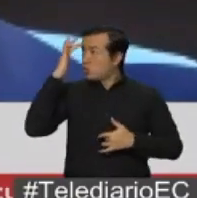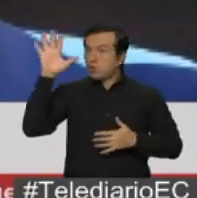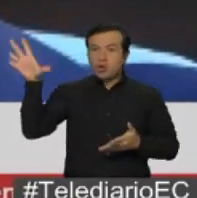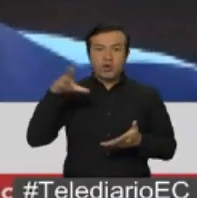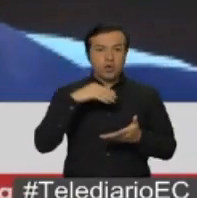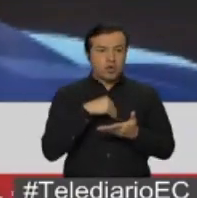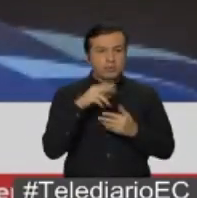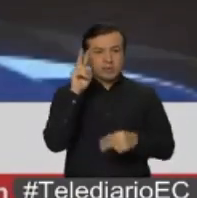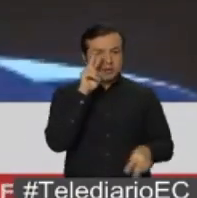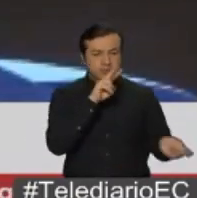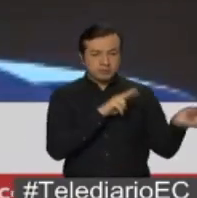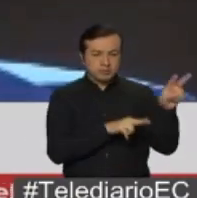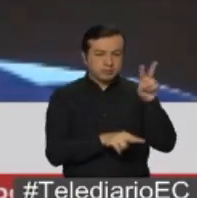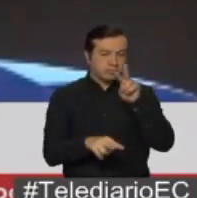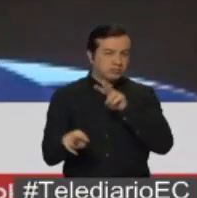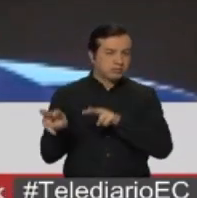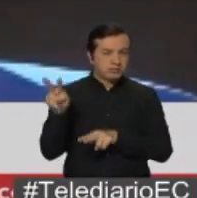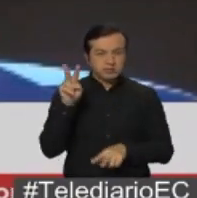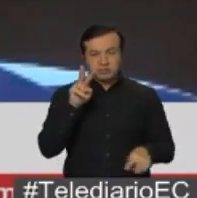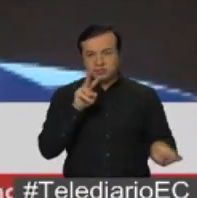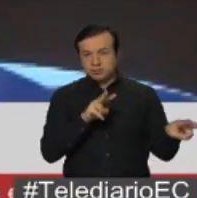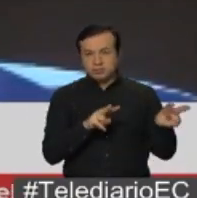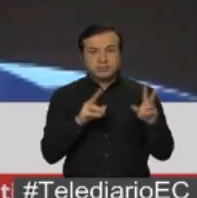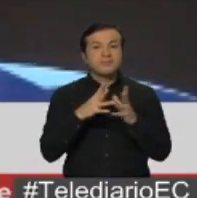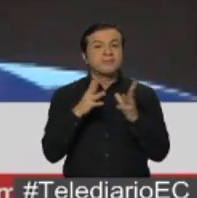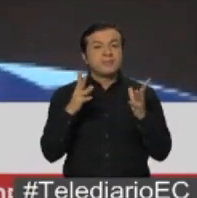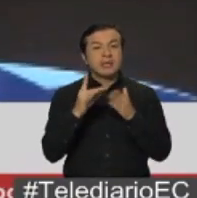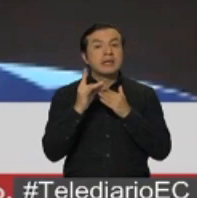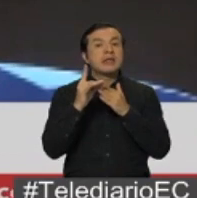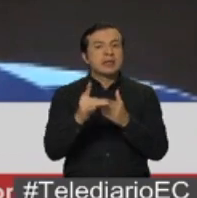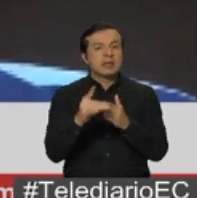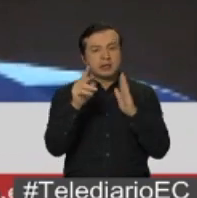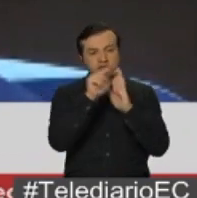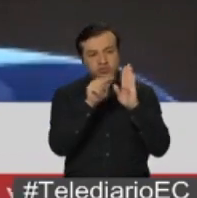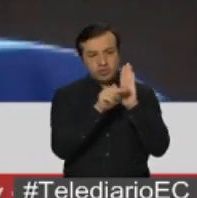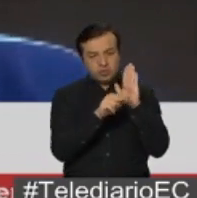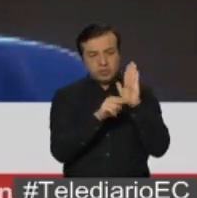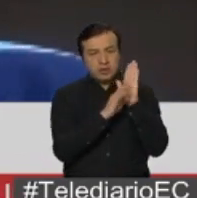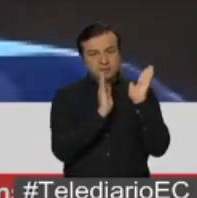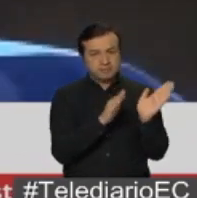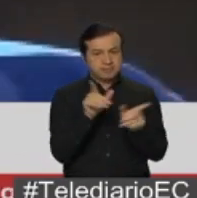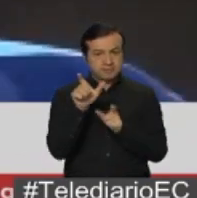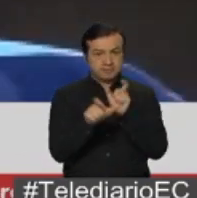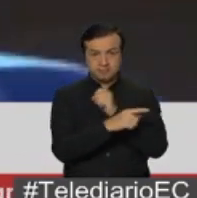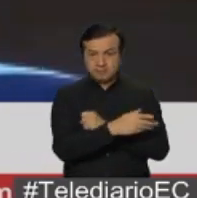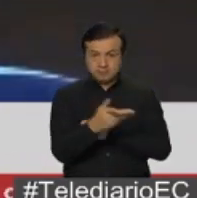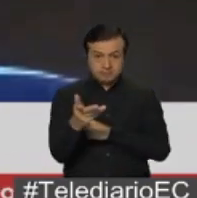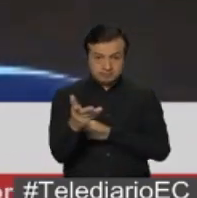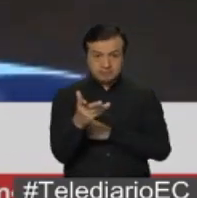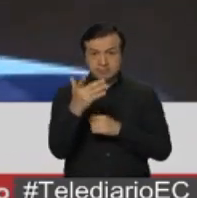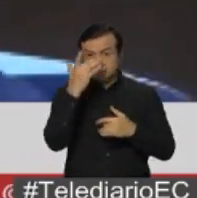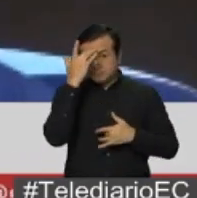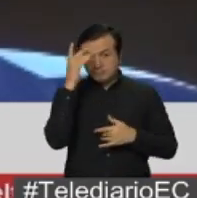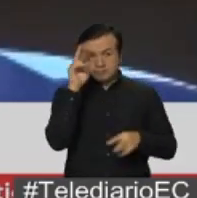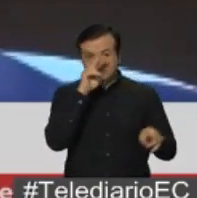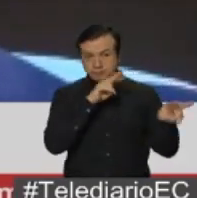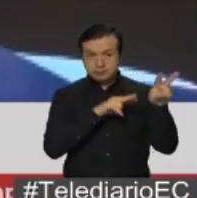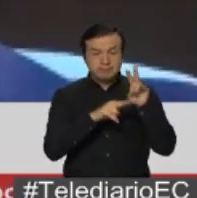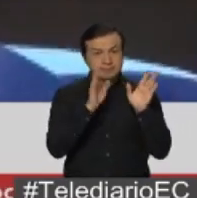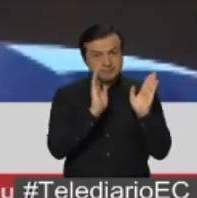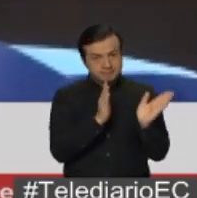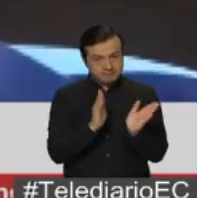temprana de riesgo estuvimos realizando guías y protocolos de manejo para los pacientes siempre